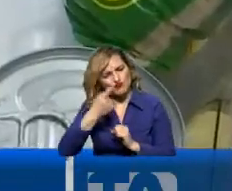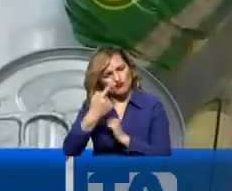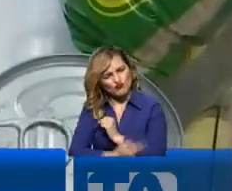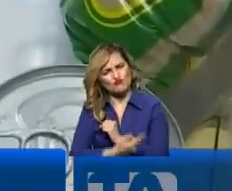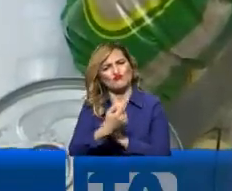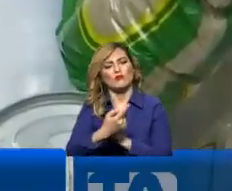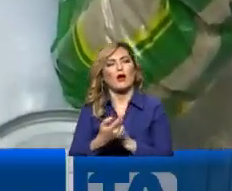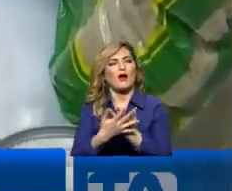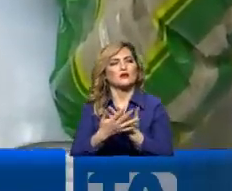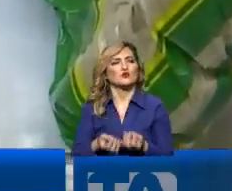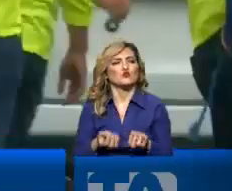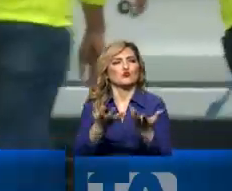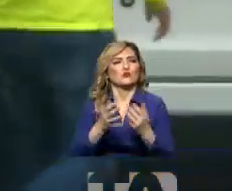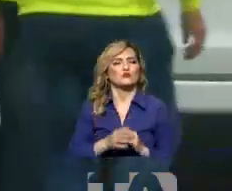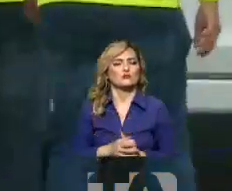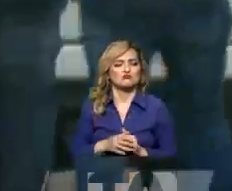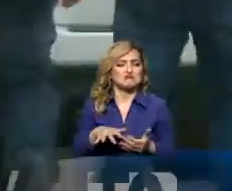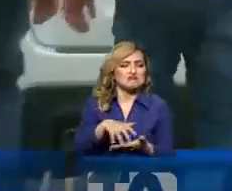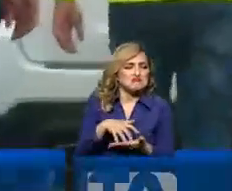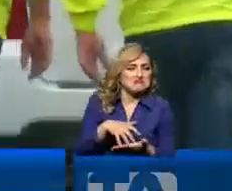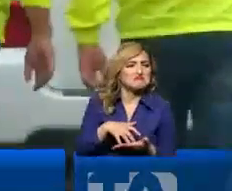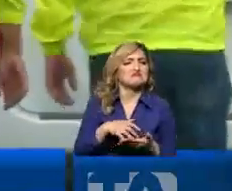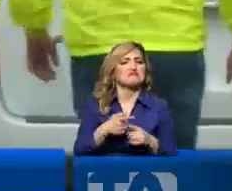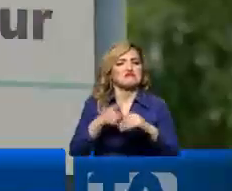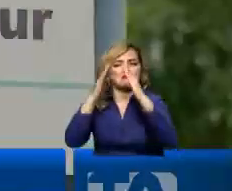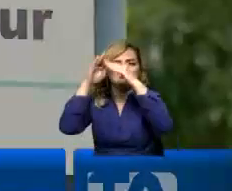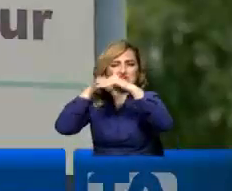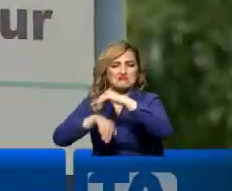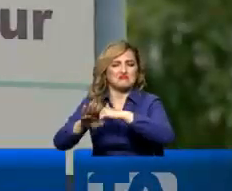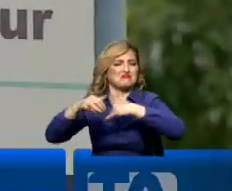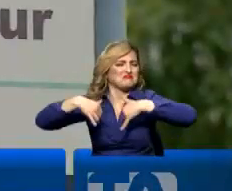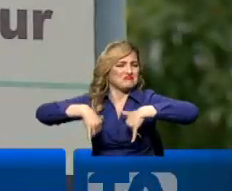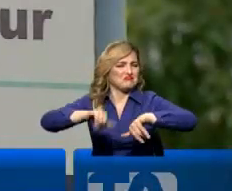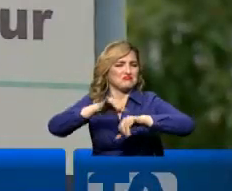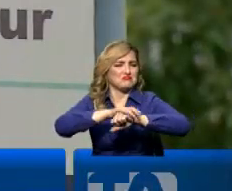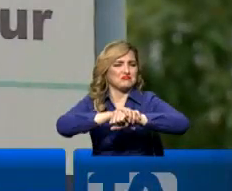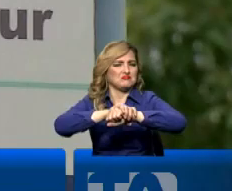embargo, las sospechas no paran, al igual que los allanamientos,